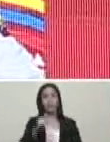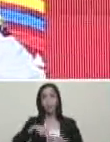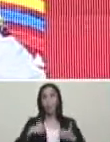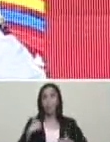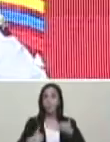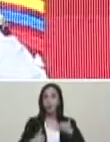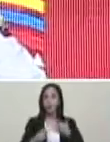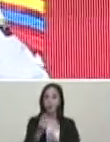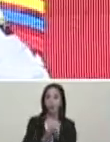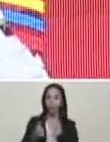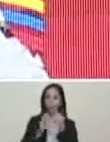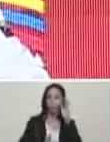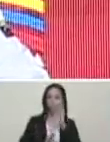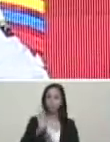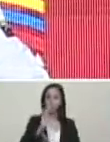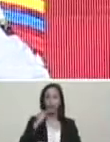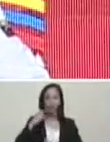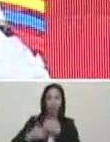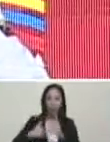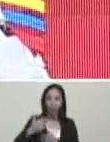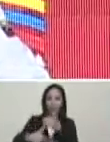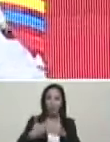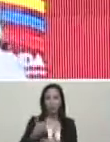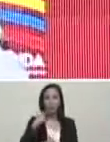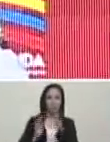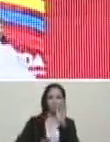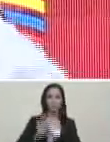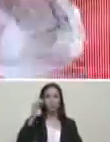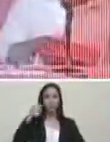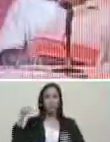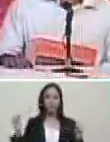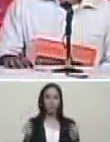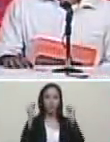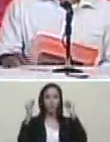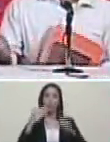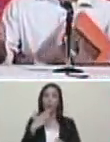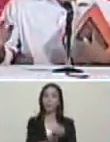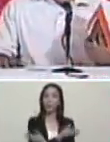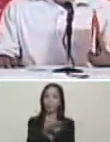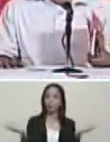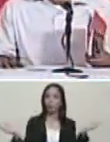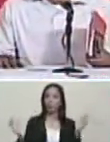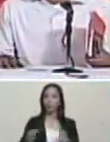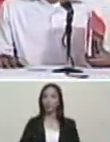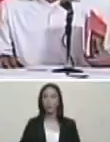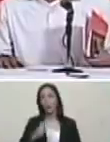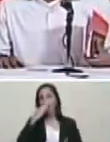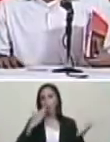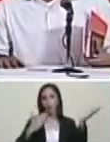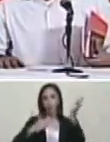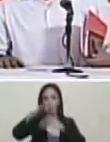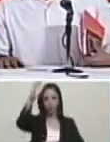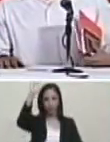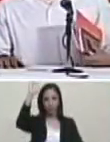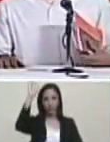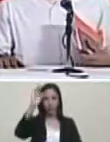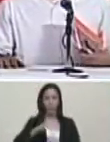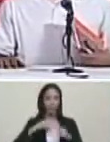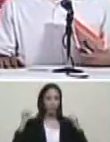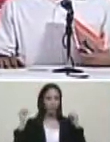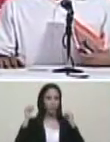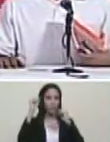miércoles de economía, avanzando, avanzando y venciendo. Muchas gracias, Venezuela. Hasta la victoria